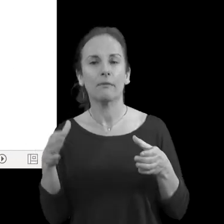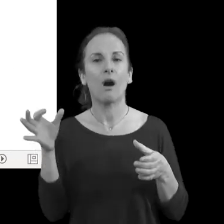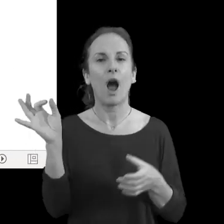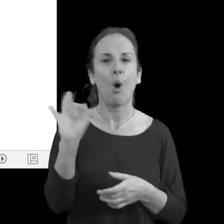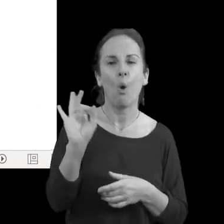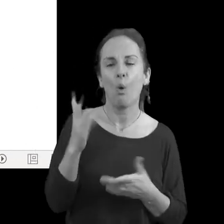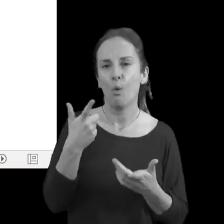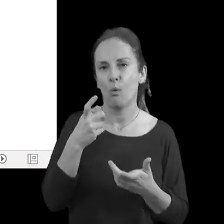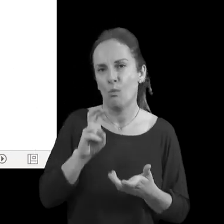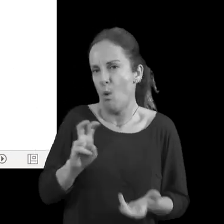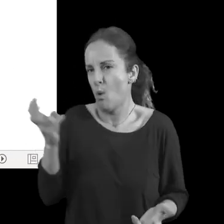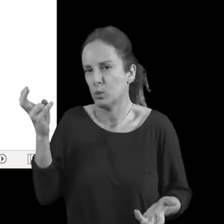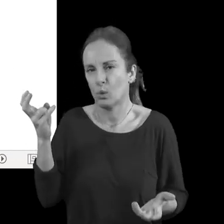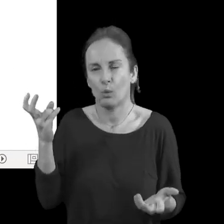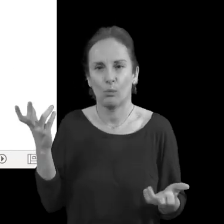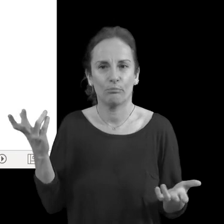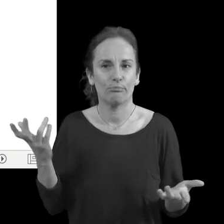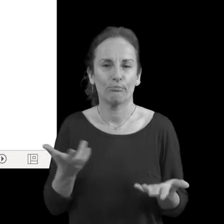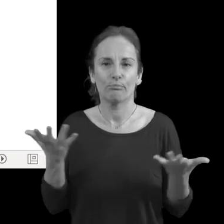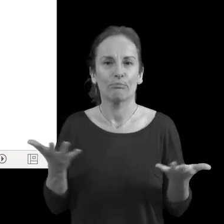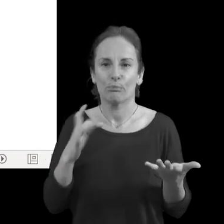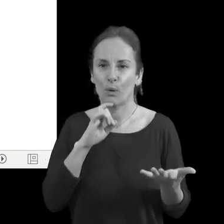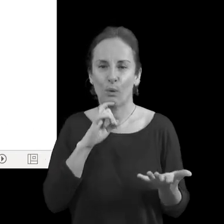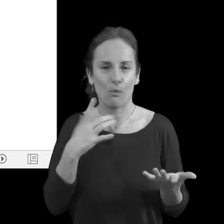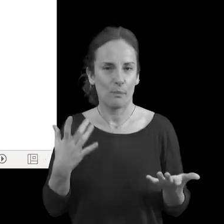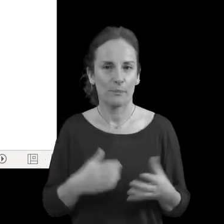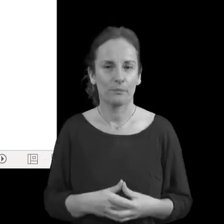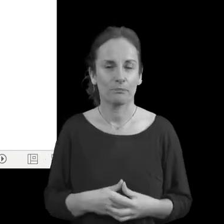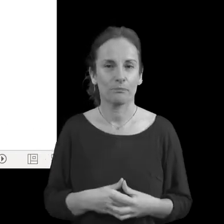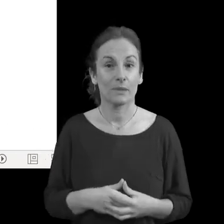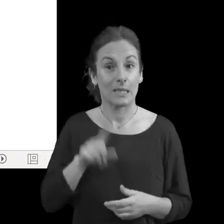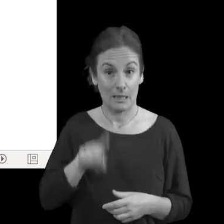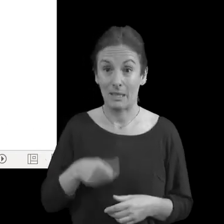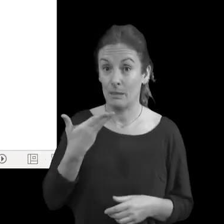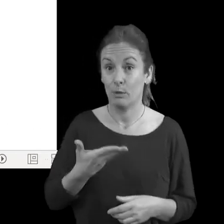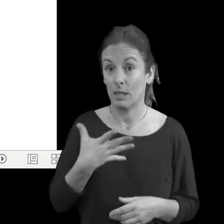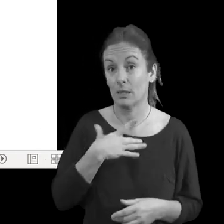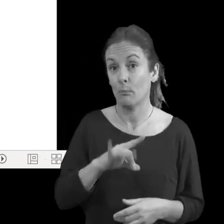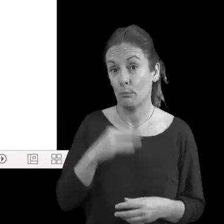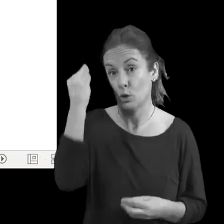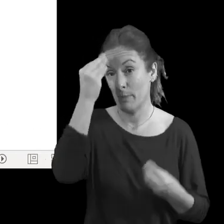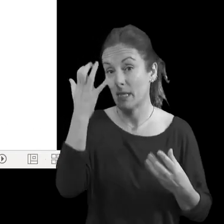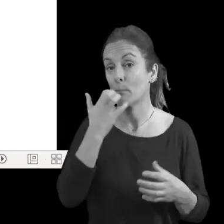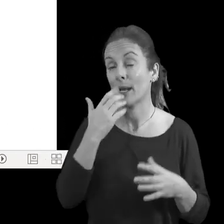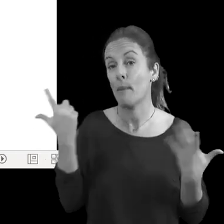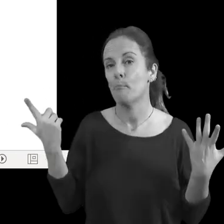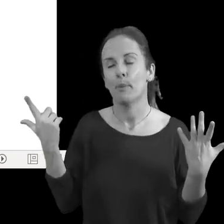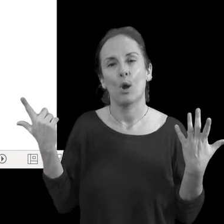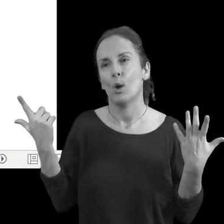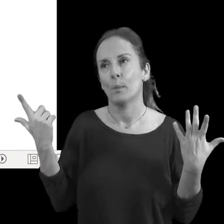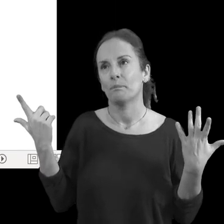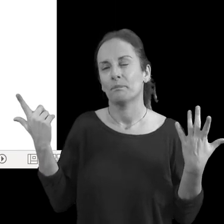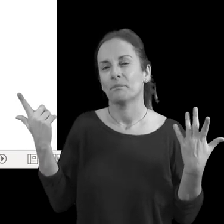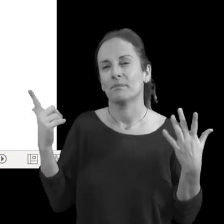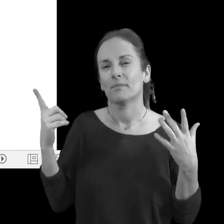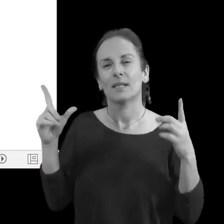nuestros términos, ¿no? ¿Cuál queremos? ¿No? Fijaos que también podemos pensar en las imágenes de los medios,